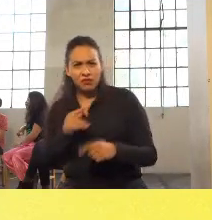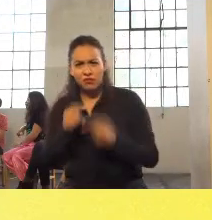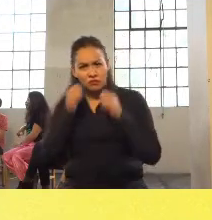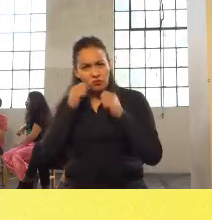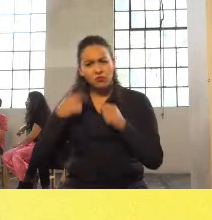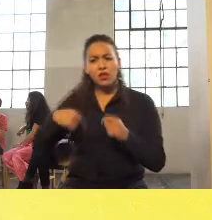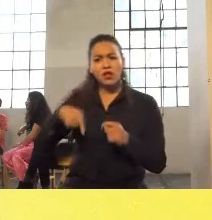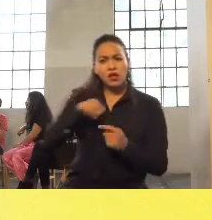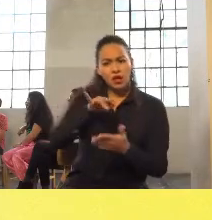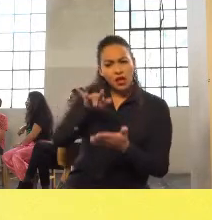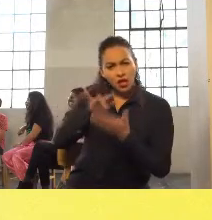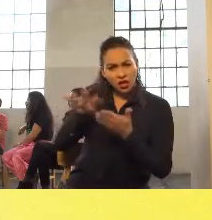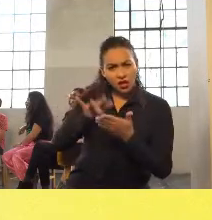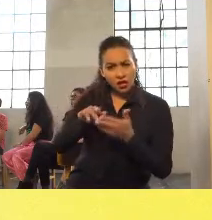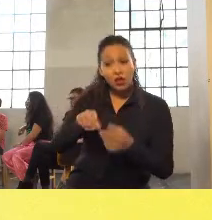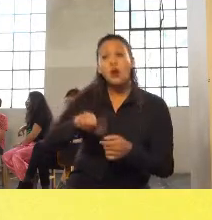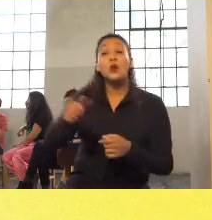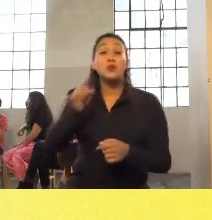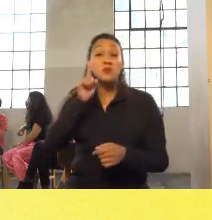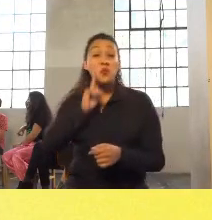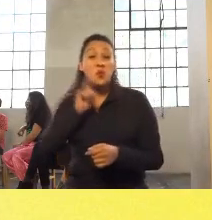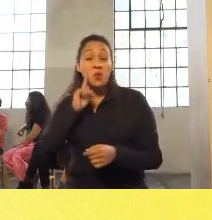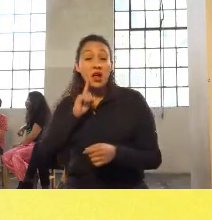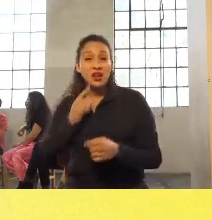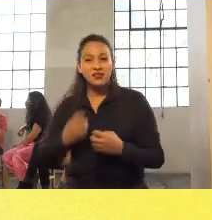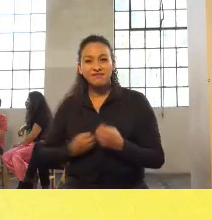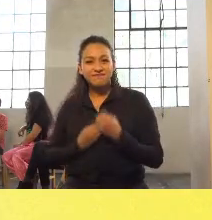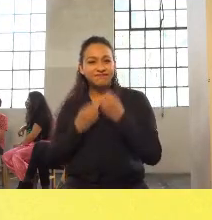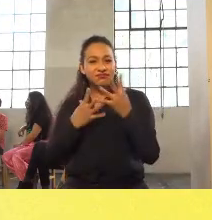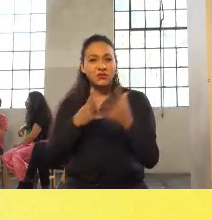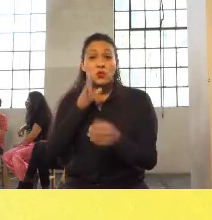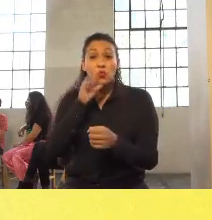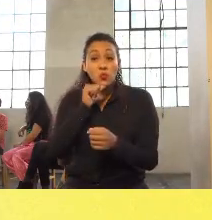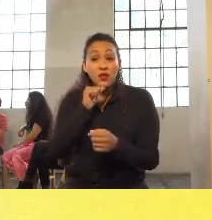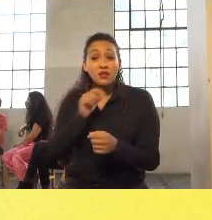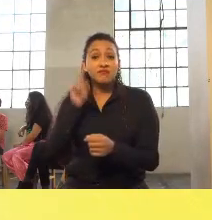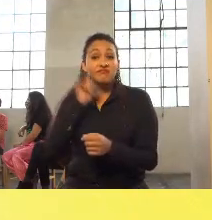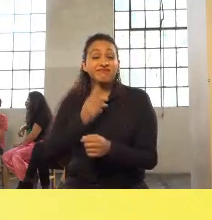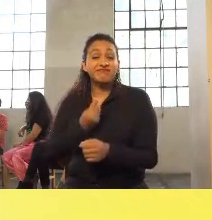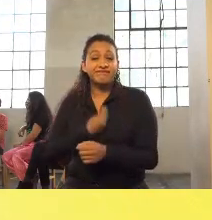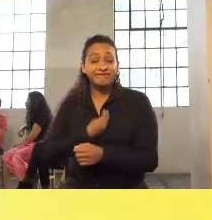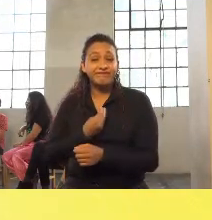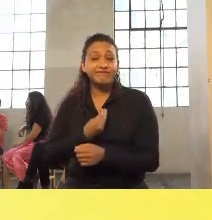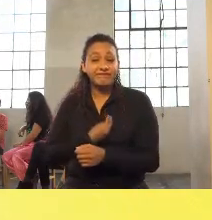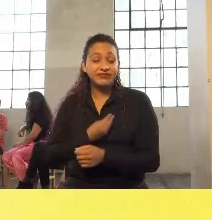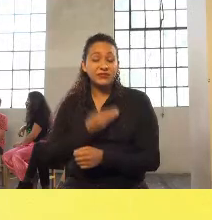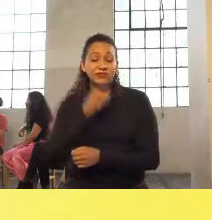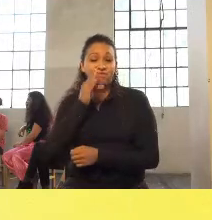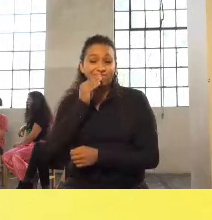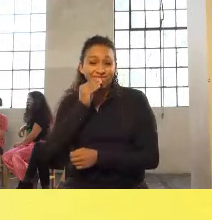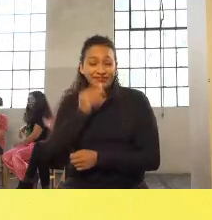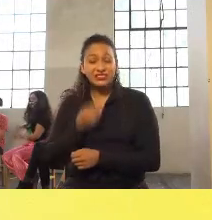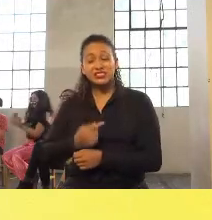incluso no tienen acceso al feminismo, ¿no? También por ahí hay que contemplar preguntas